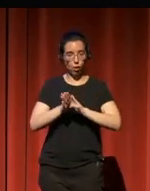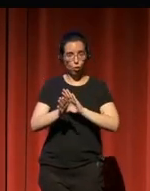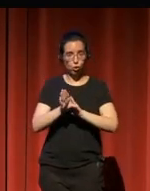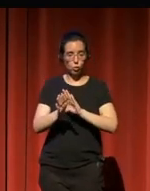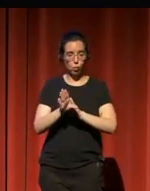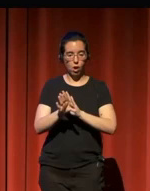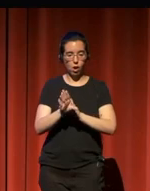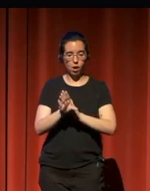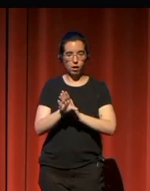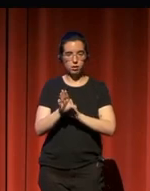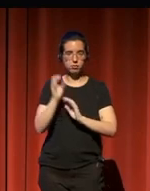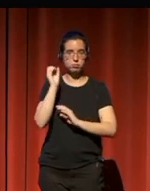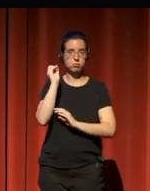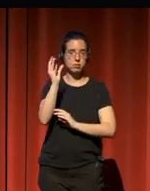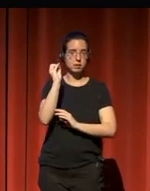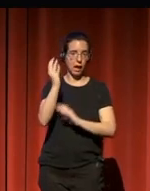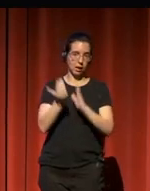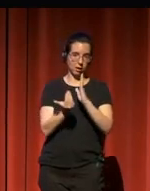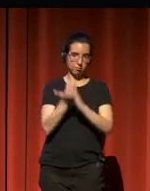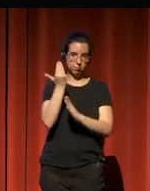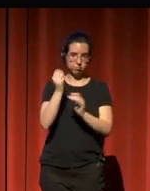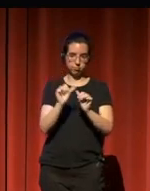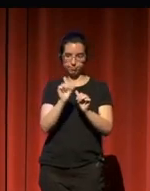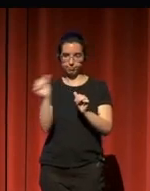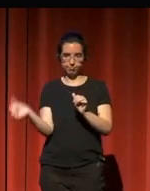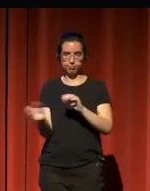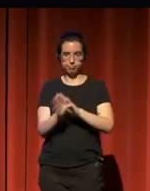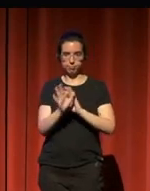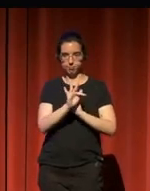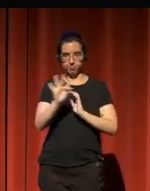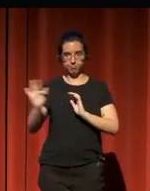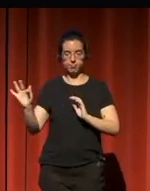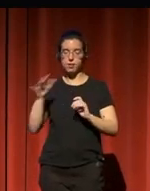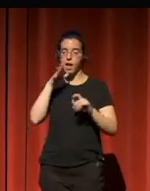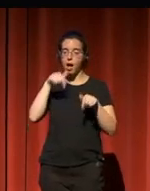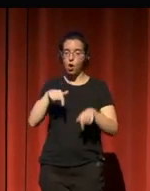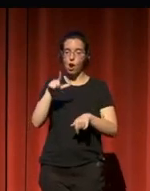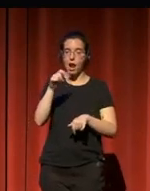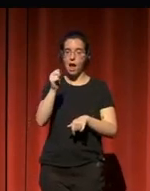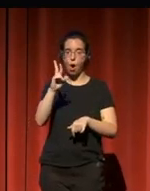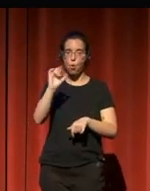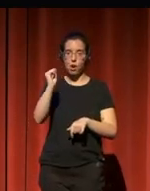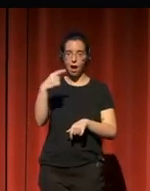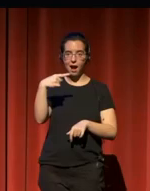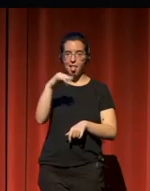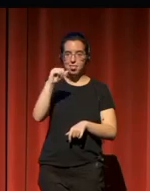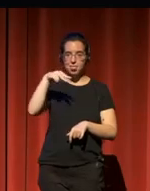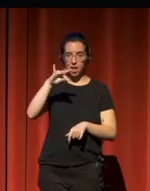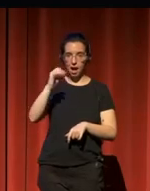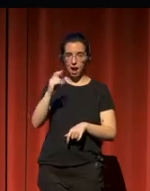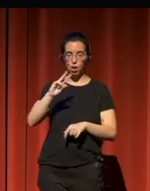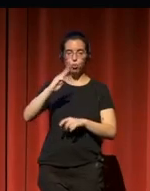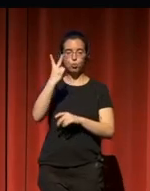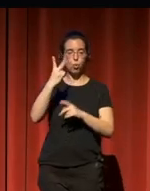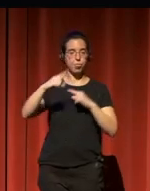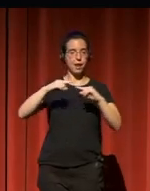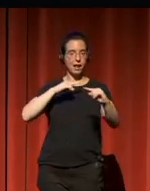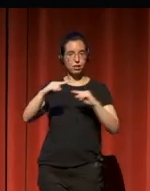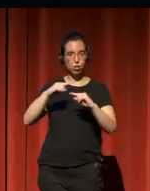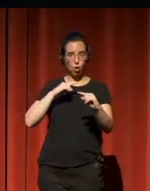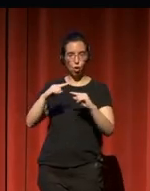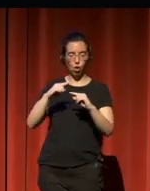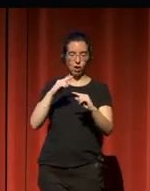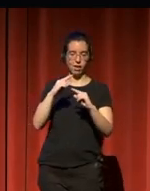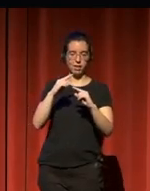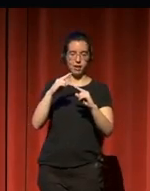las charlas de de la mañana y será ahora Laura guindal subdirectora general de coordinación bibliotecar